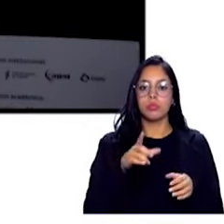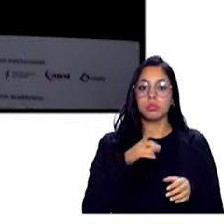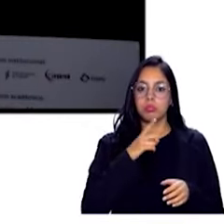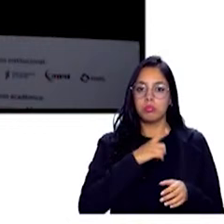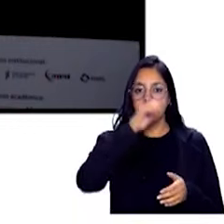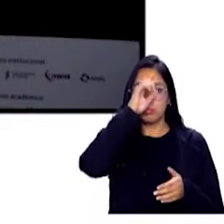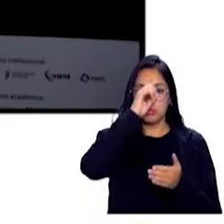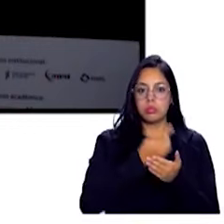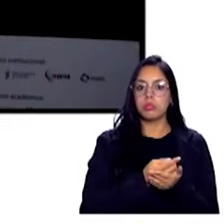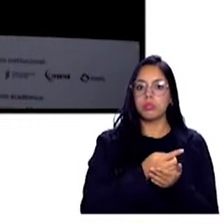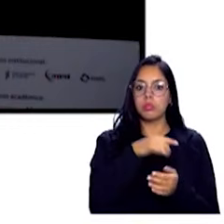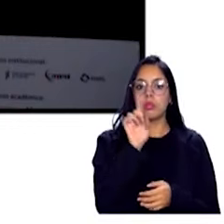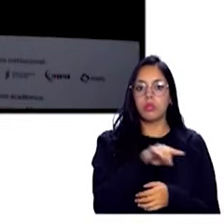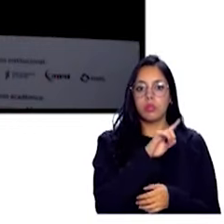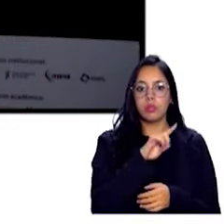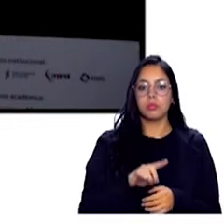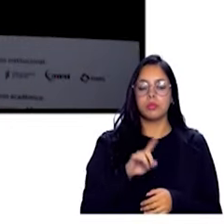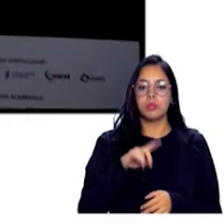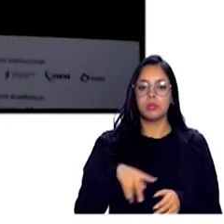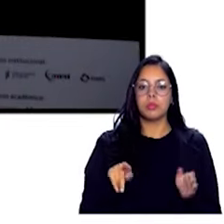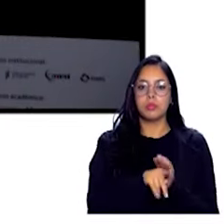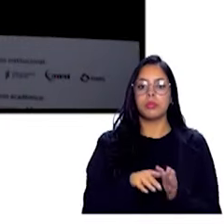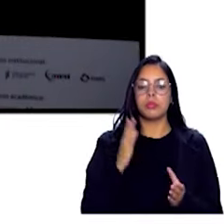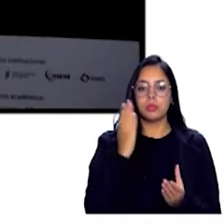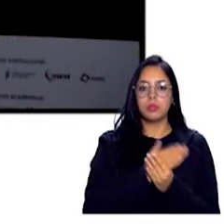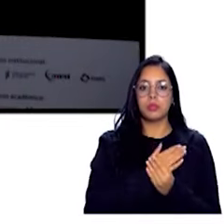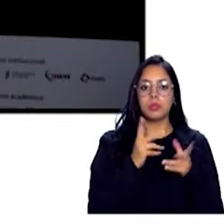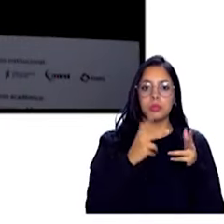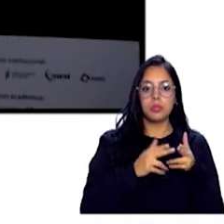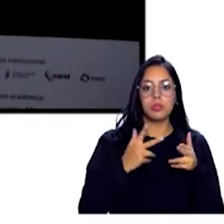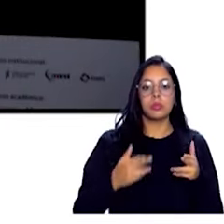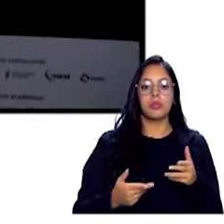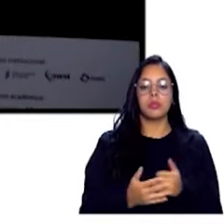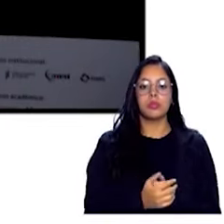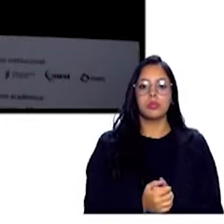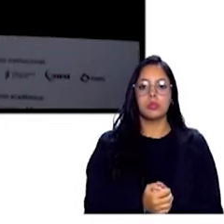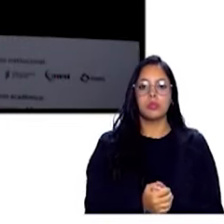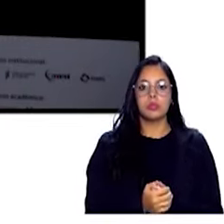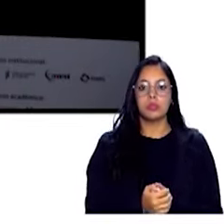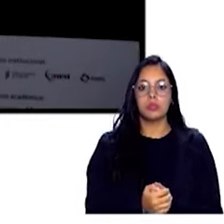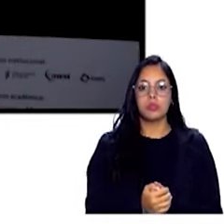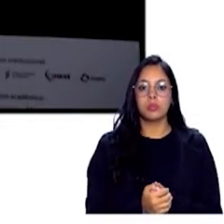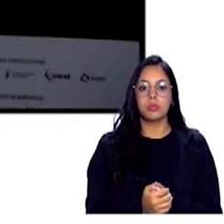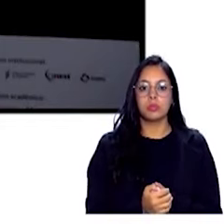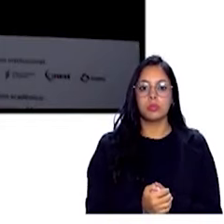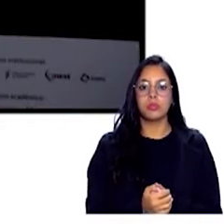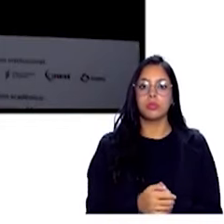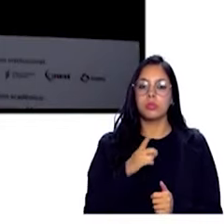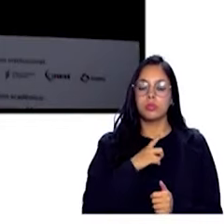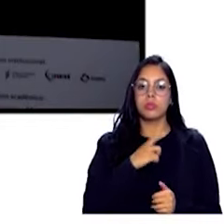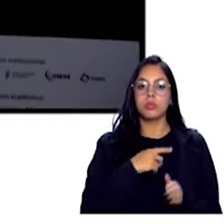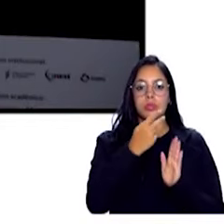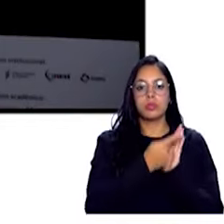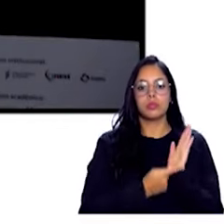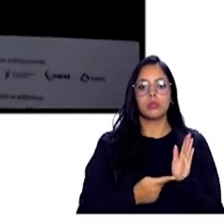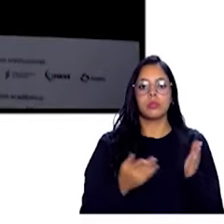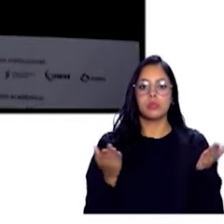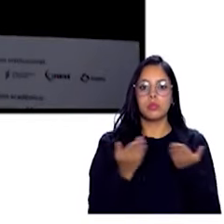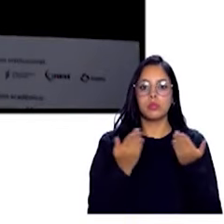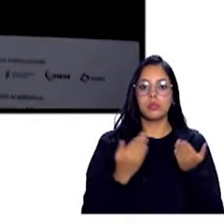yent hosoo haa trascendencia mediática la